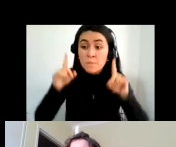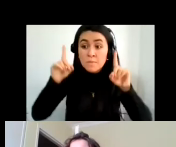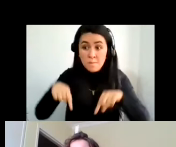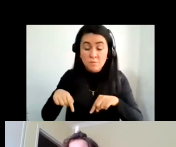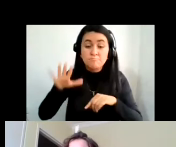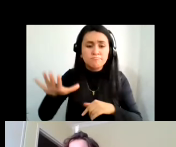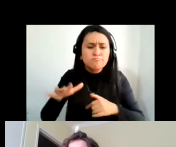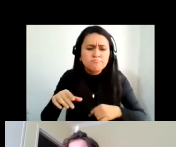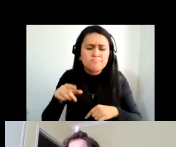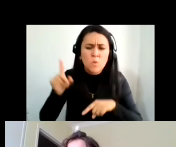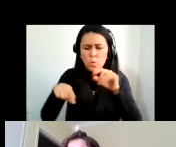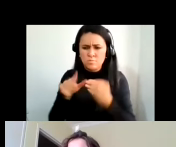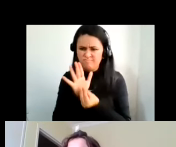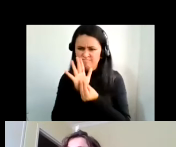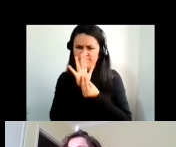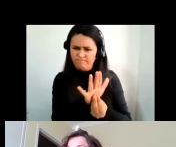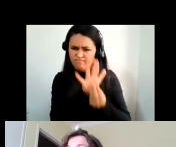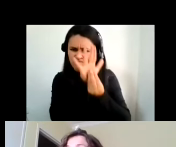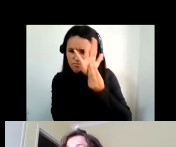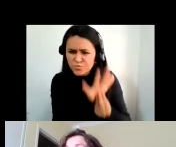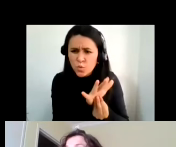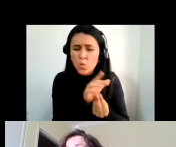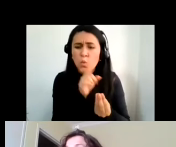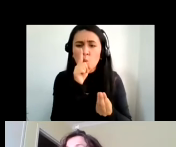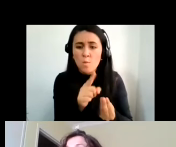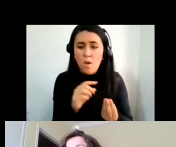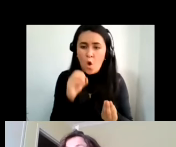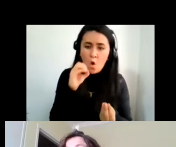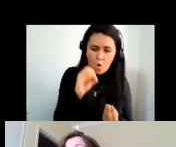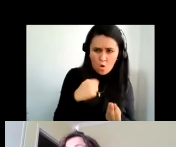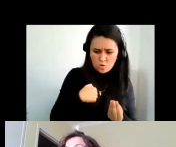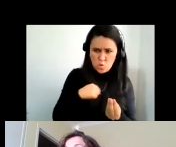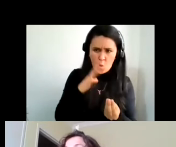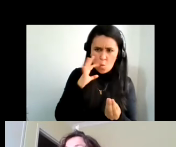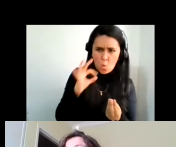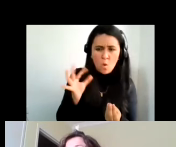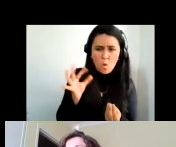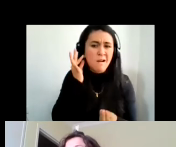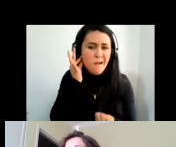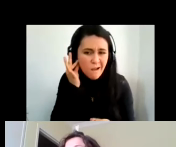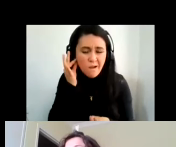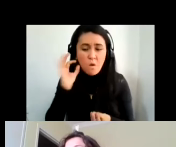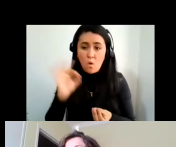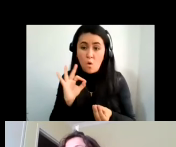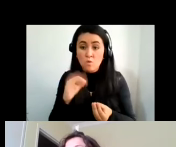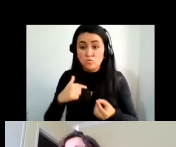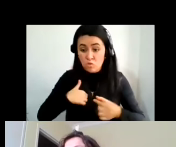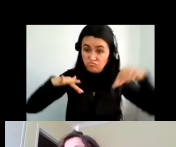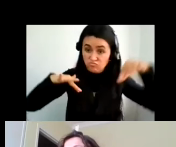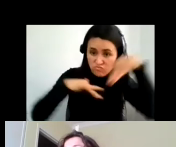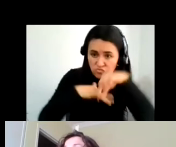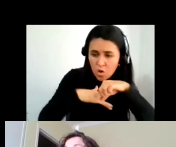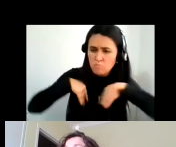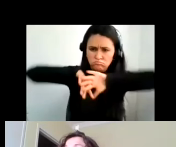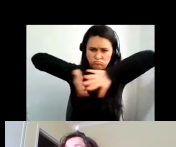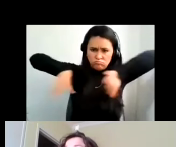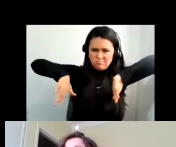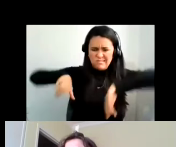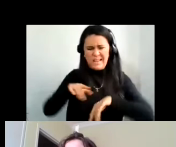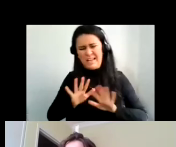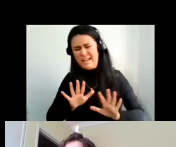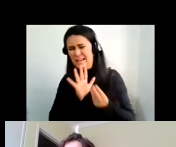estas discriminaciones se pueden basar en el sexo, la etnia o el estado civil o religión de las personas. Y aquí tenemos